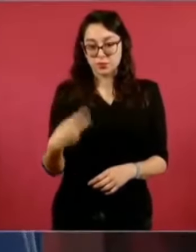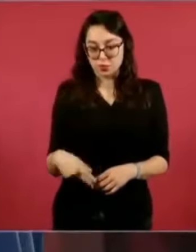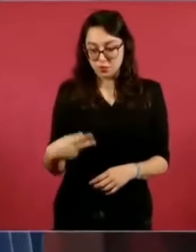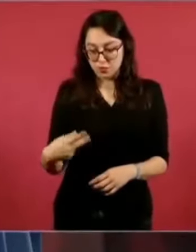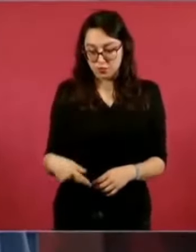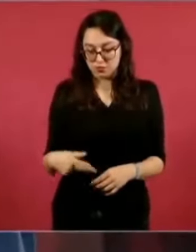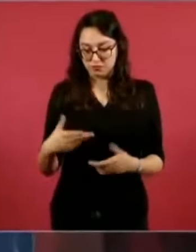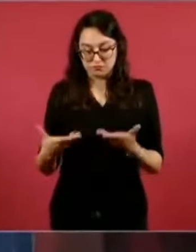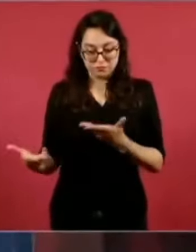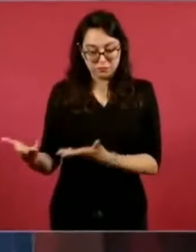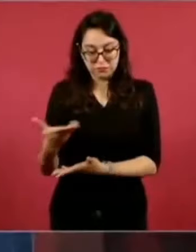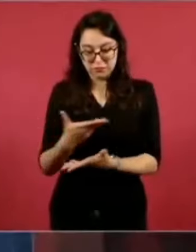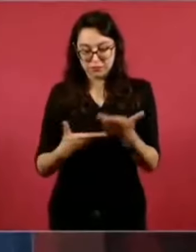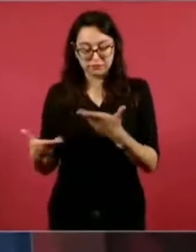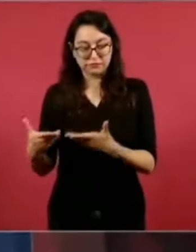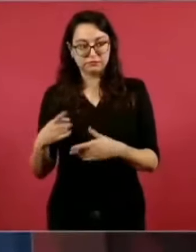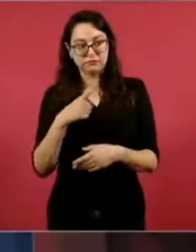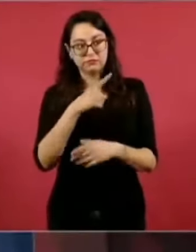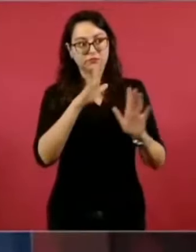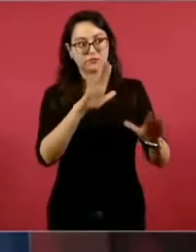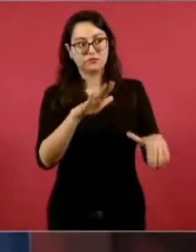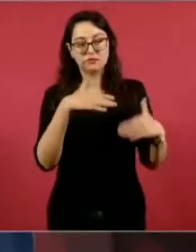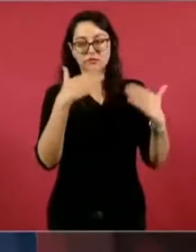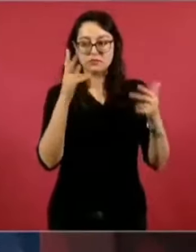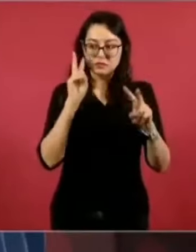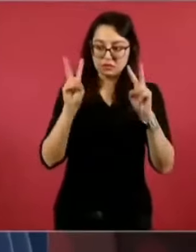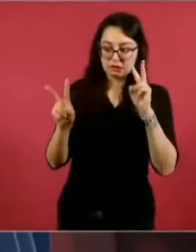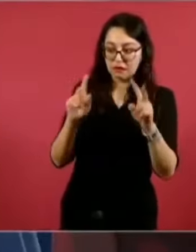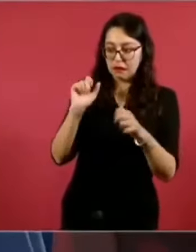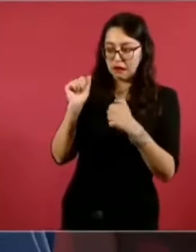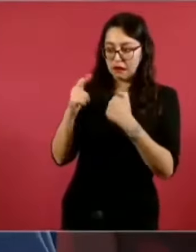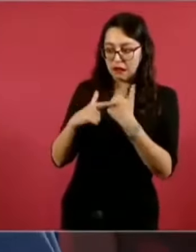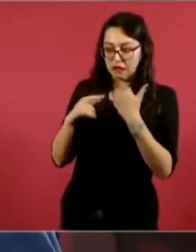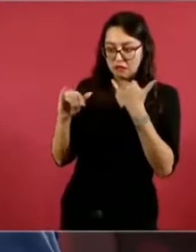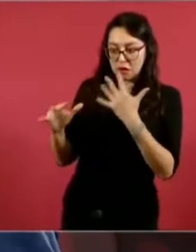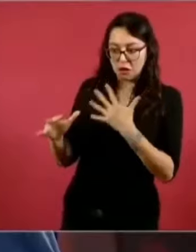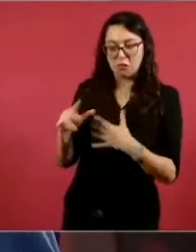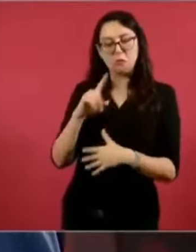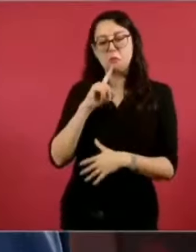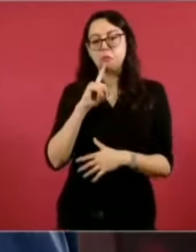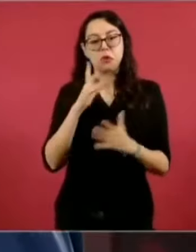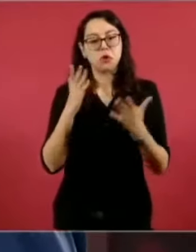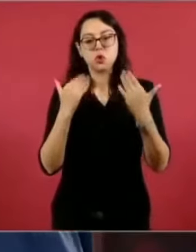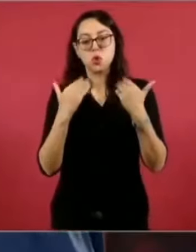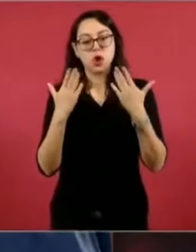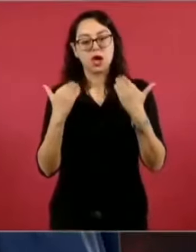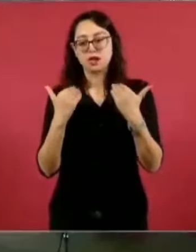fraude o de irregularidades. También